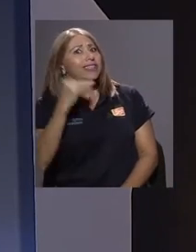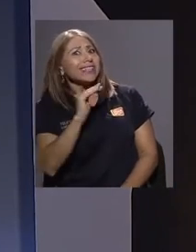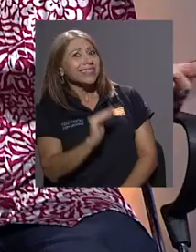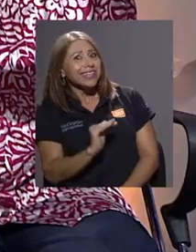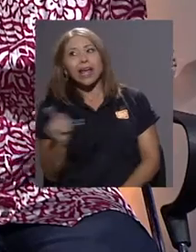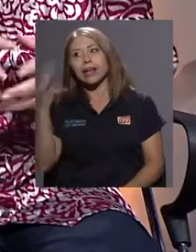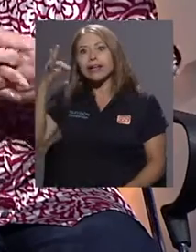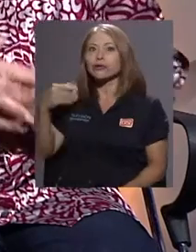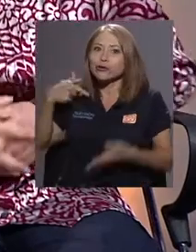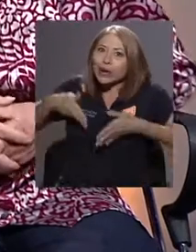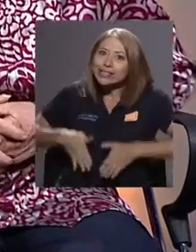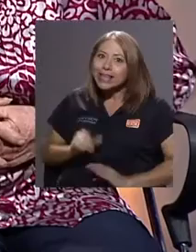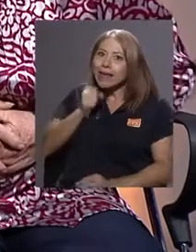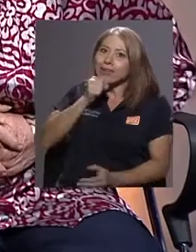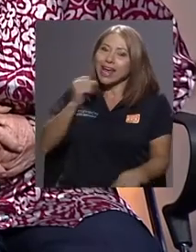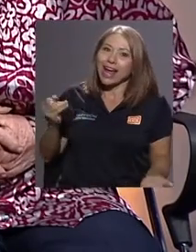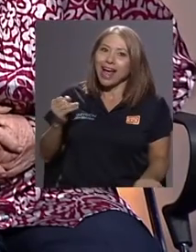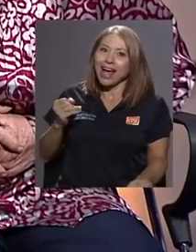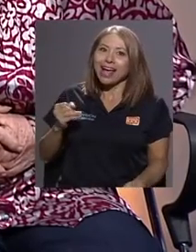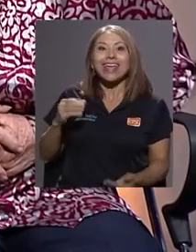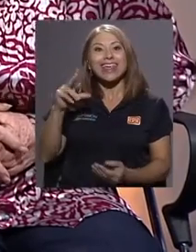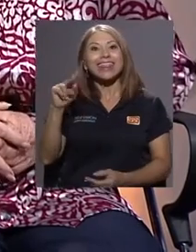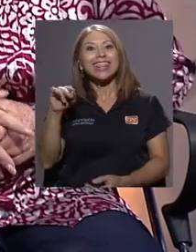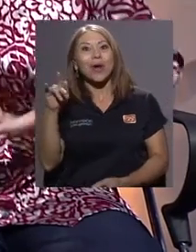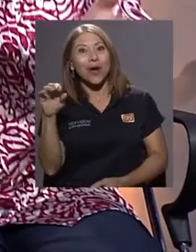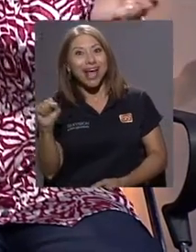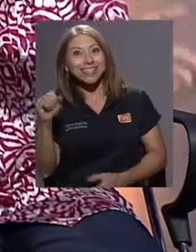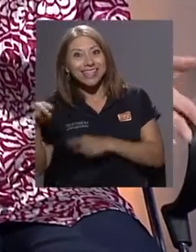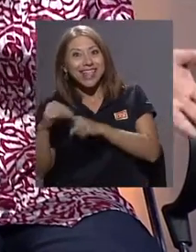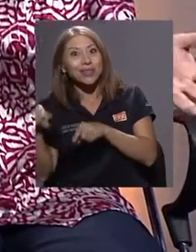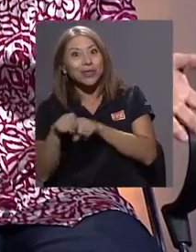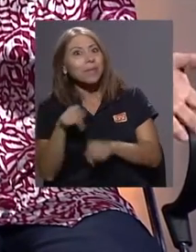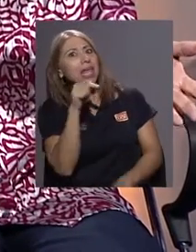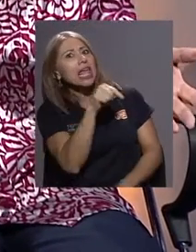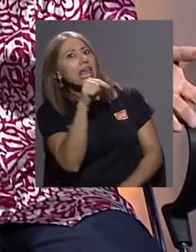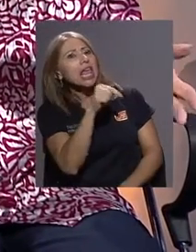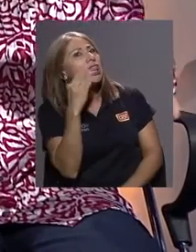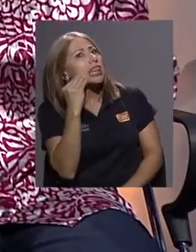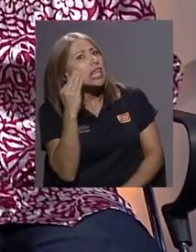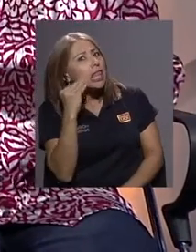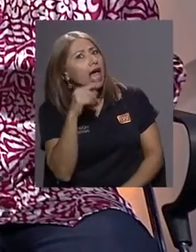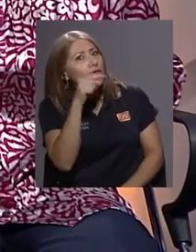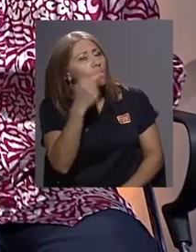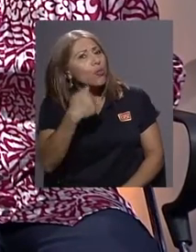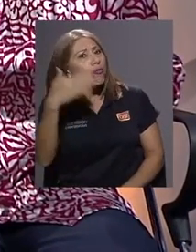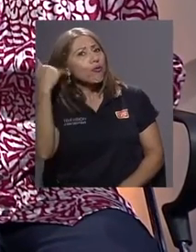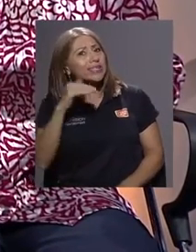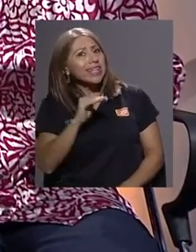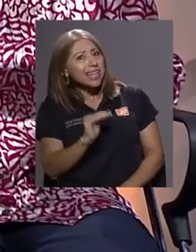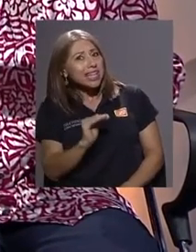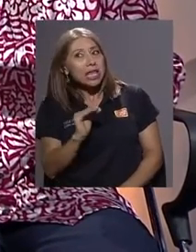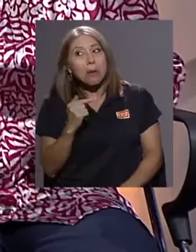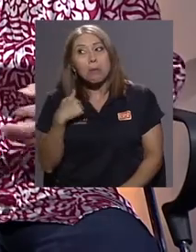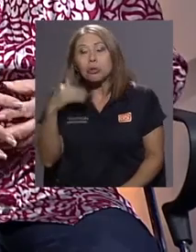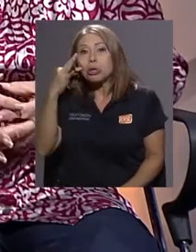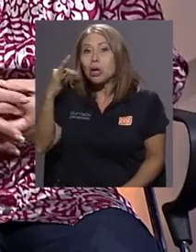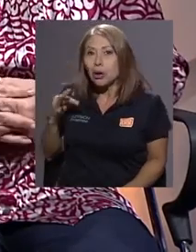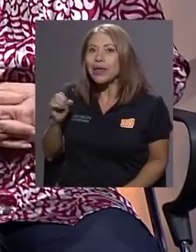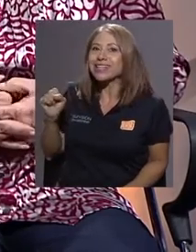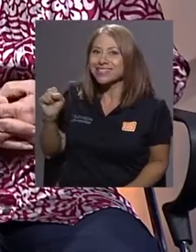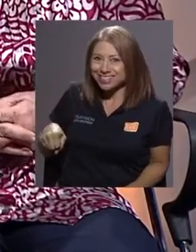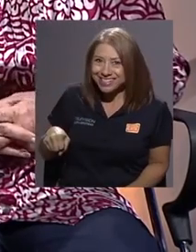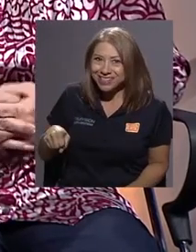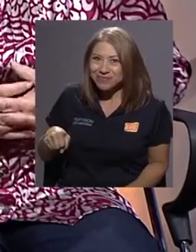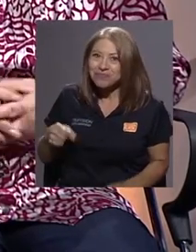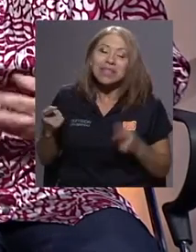y nicolás también y está tu fuiste niña pues yo creo que sí verdad entonces que pasa que a veces